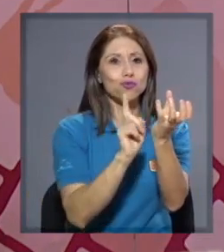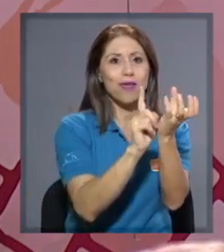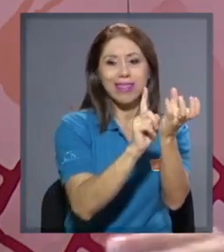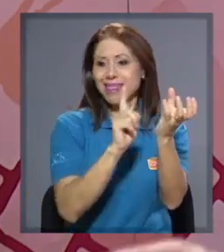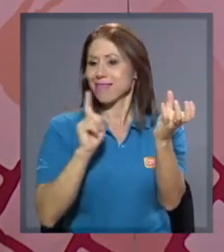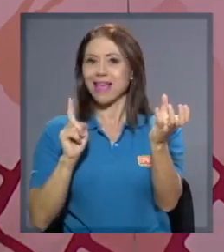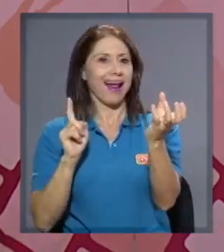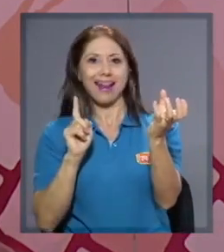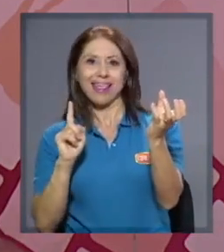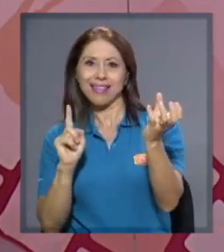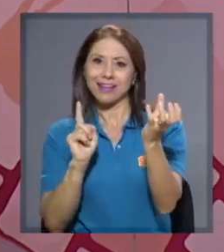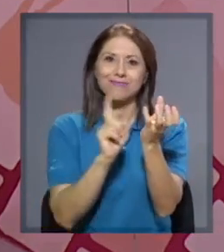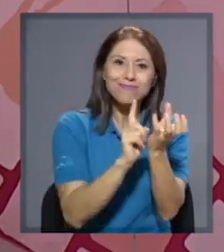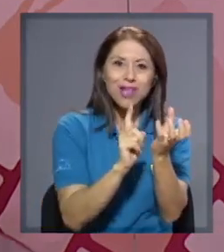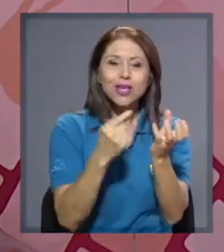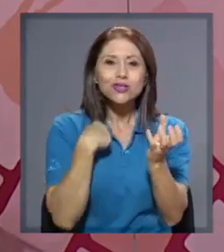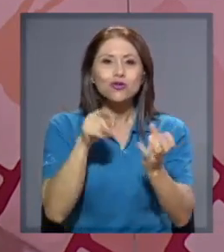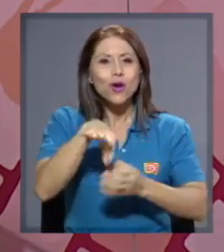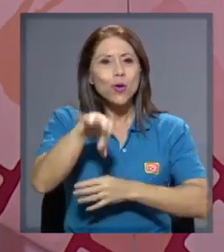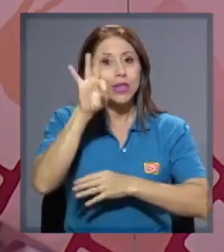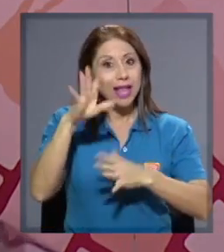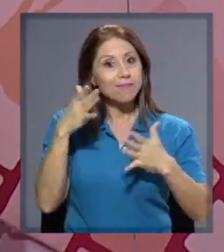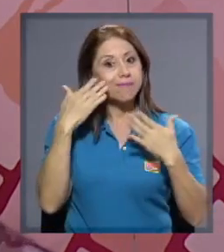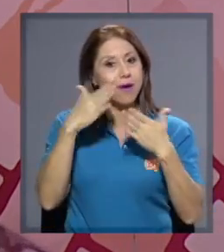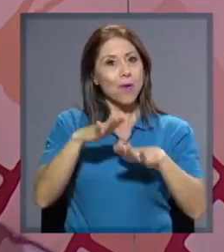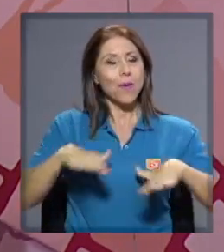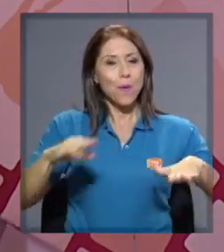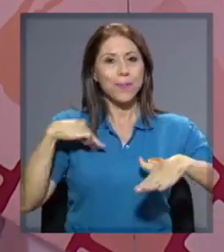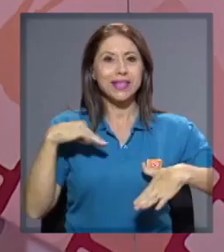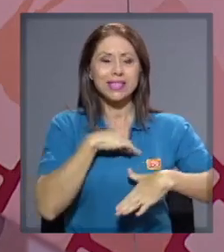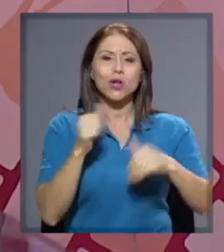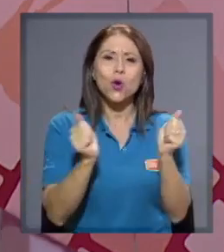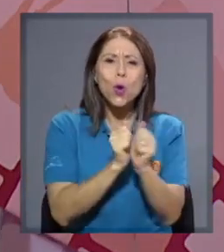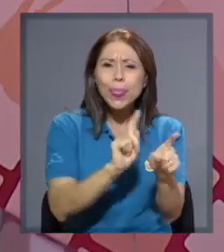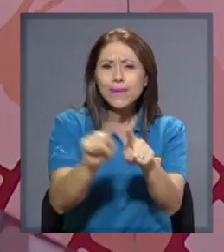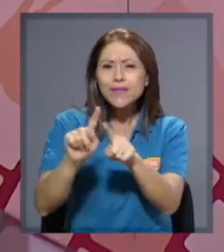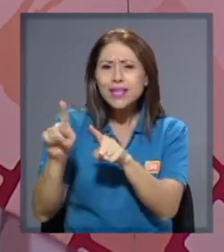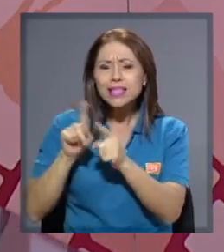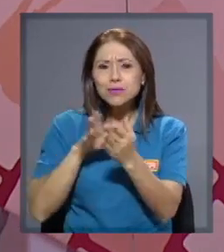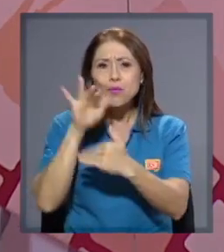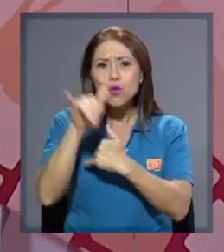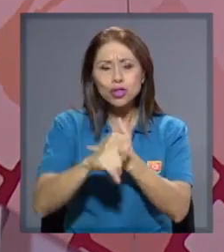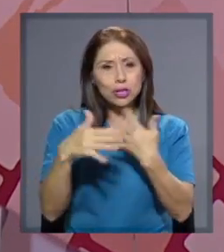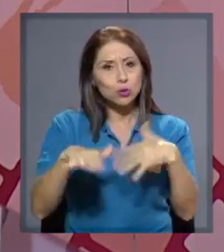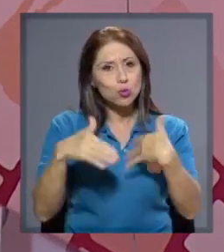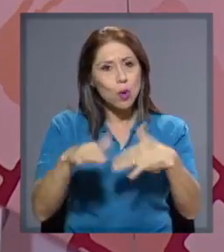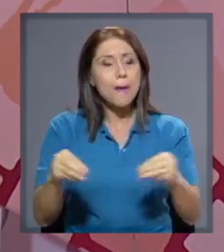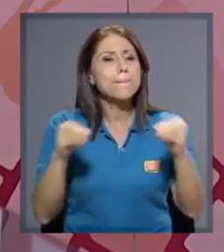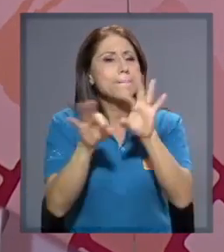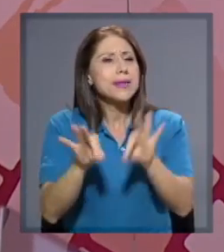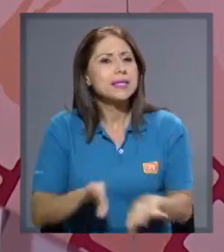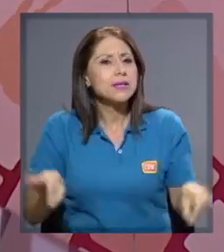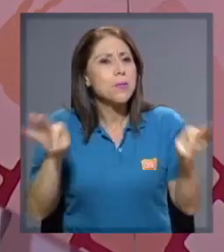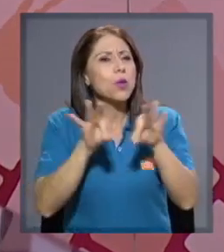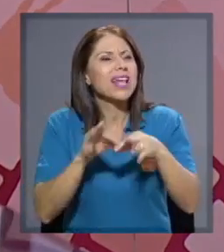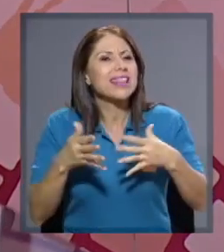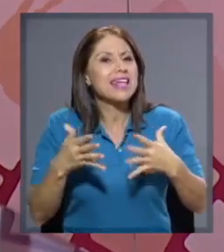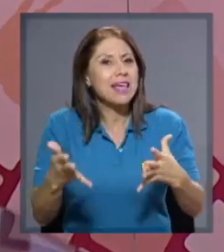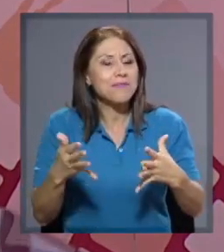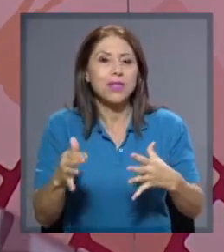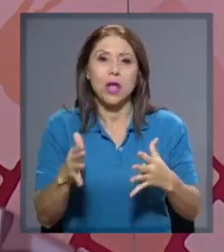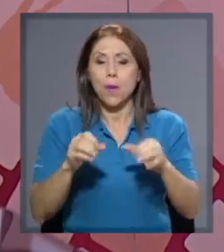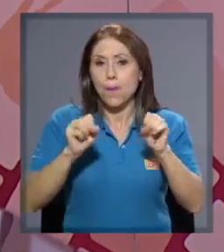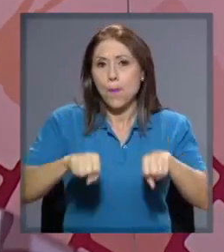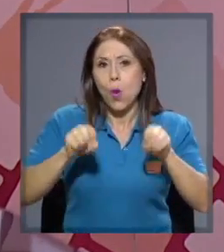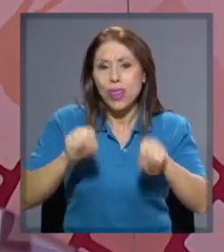encontré un ministerio como una cartera de proyectos importantes sin embargo lo más importante de todo fue la capacidad de poder